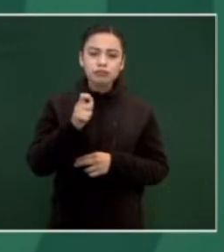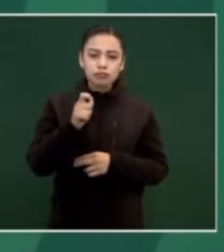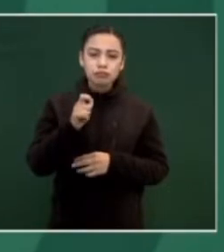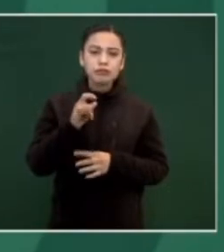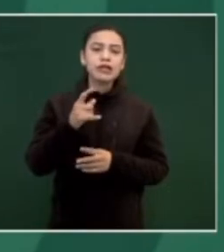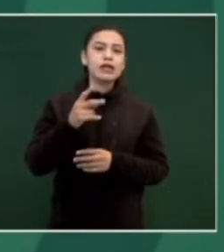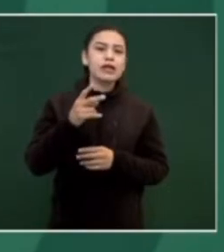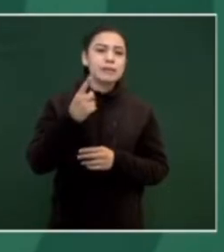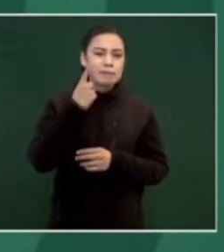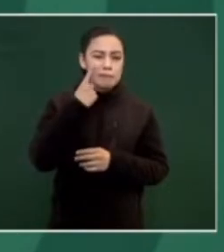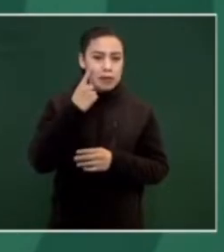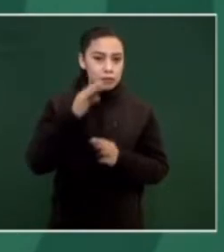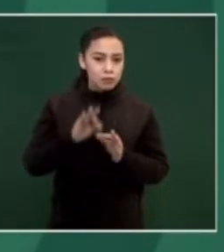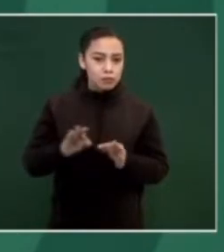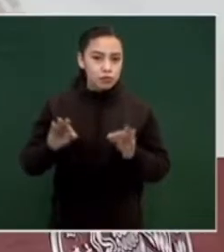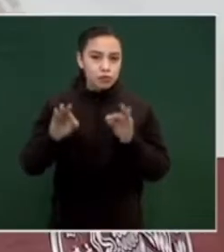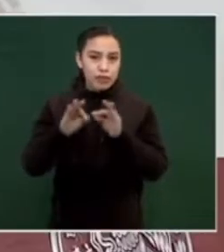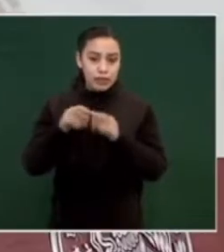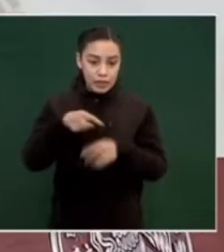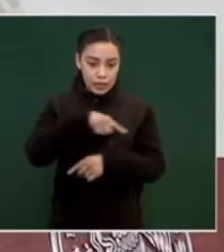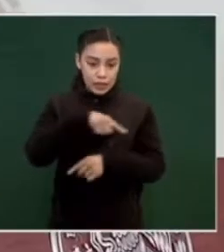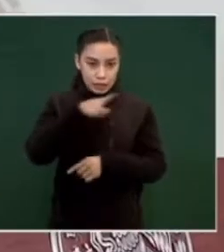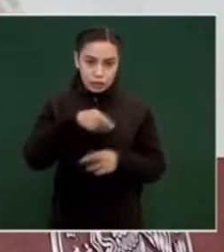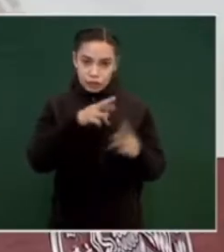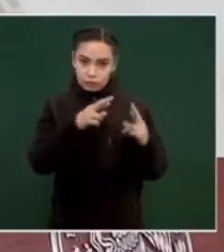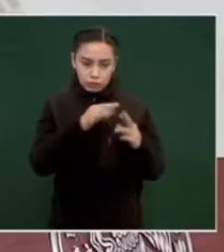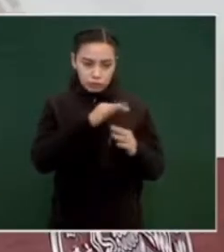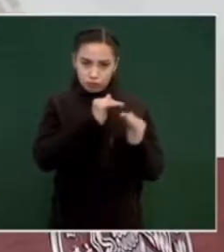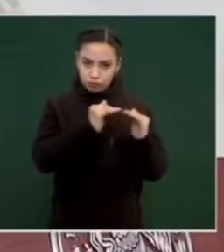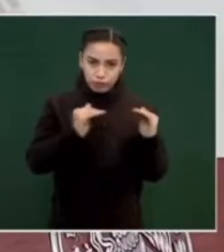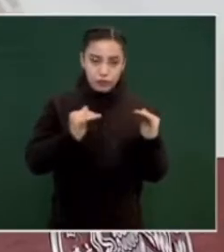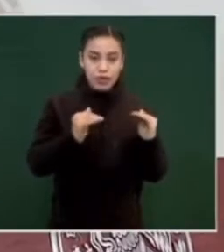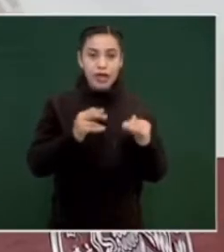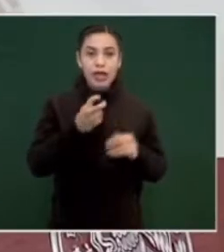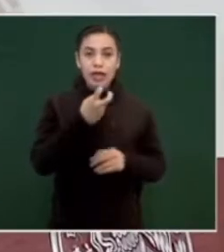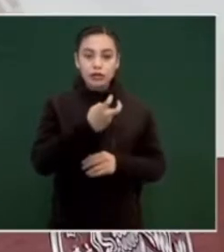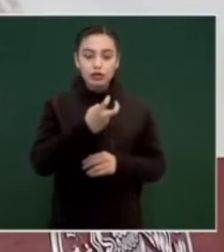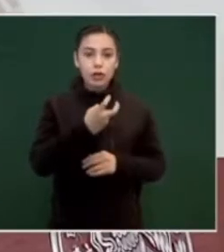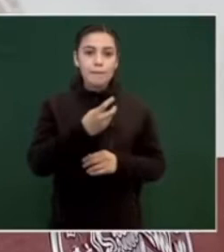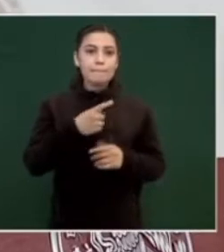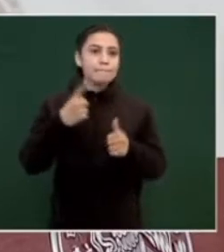el amor al prójimo y la justicia